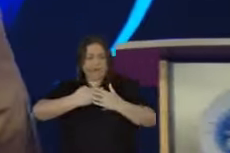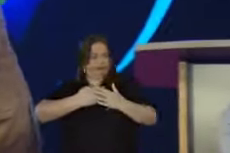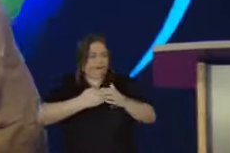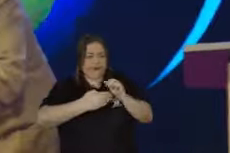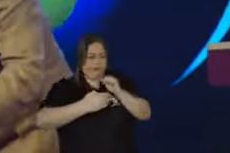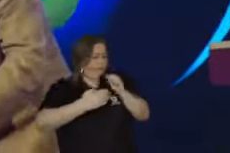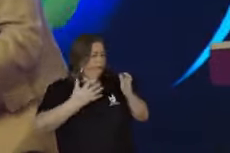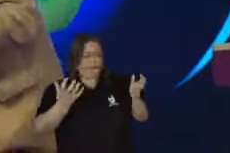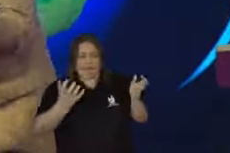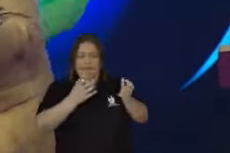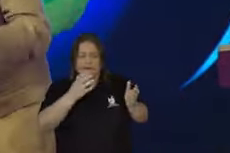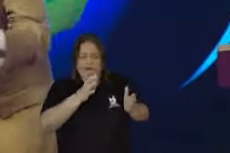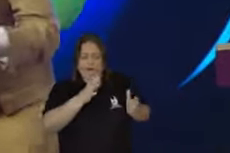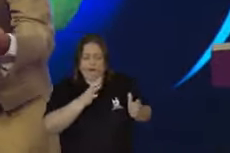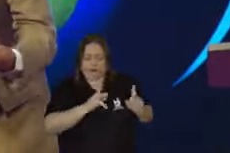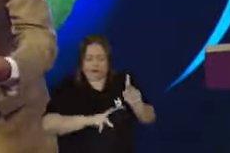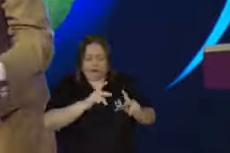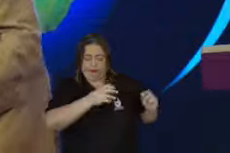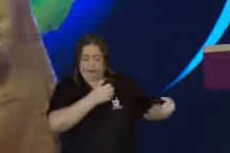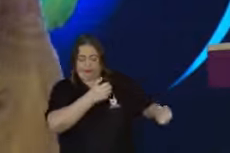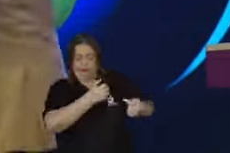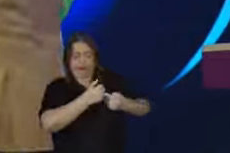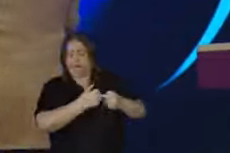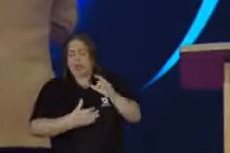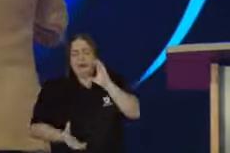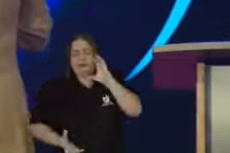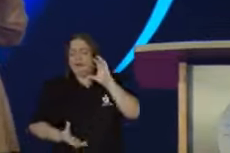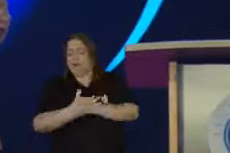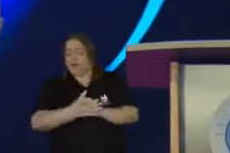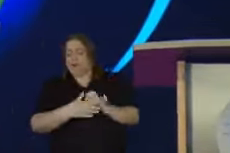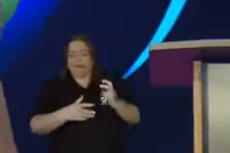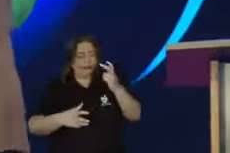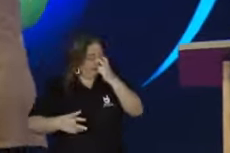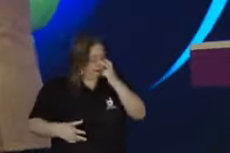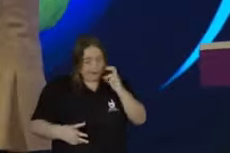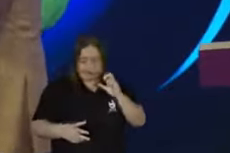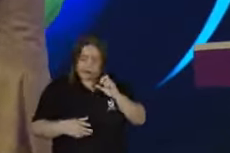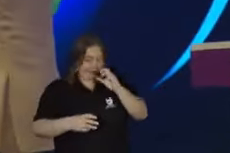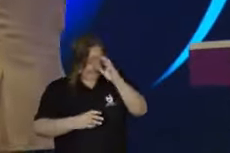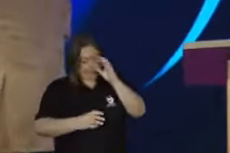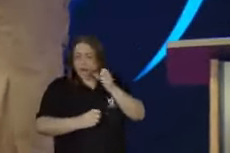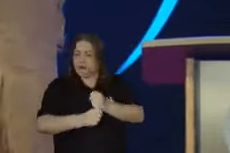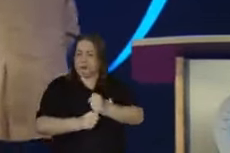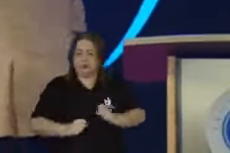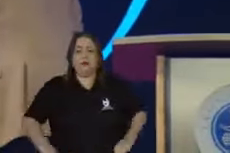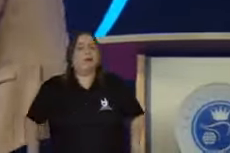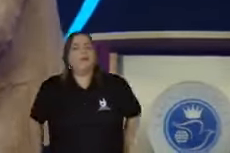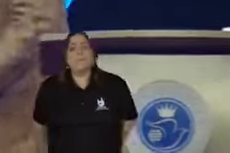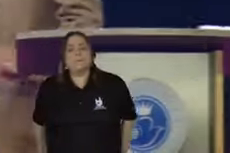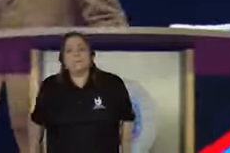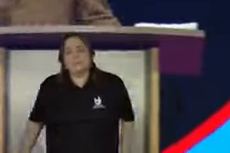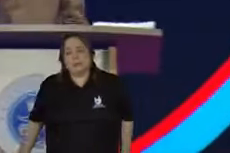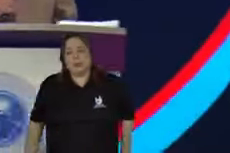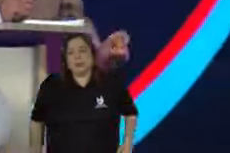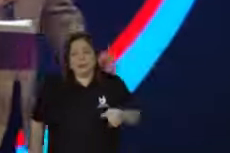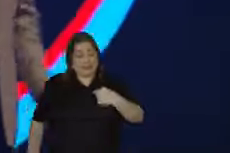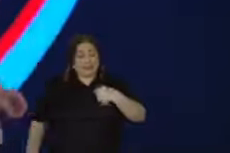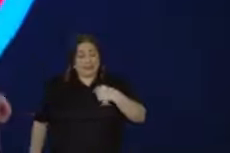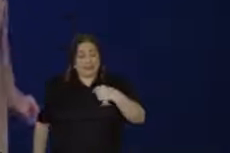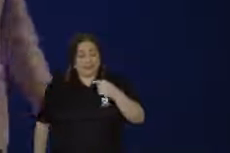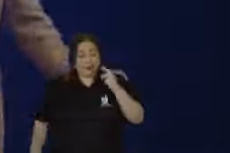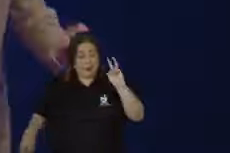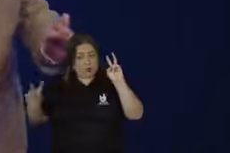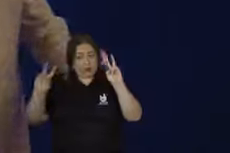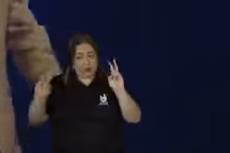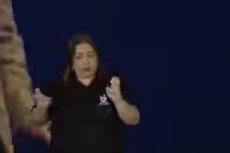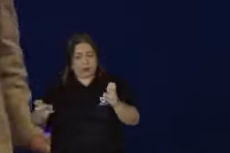arriesgo más, no le creo a nadie, no confío en nadie. En Argentina tenemos una frase que dice, el